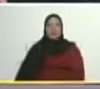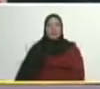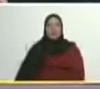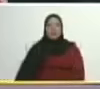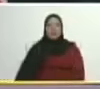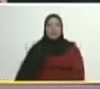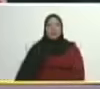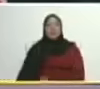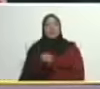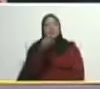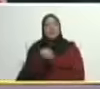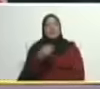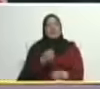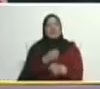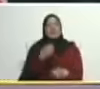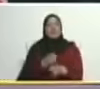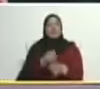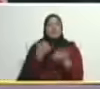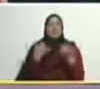los frutos